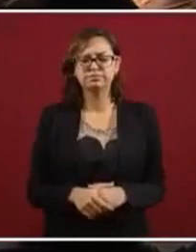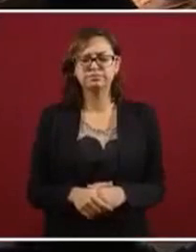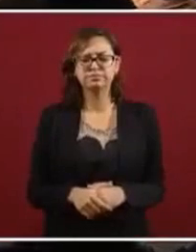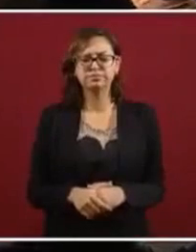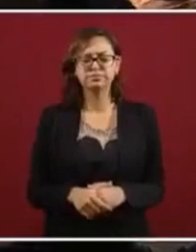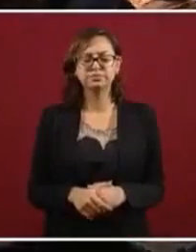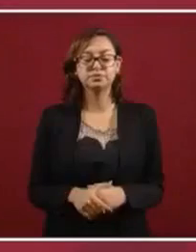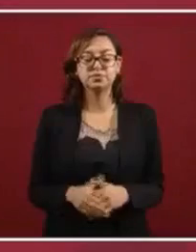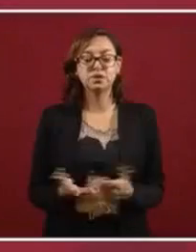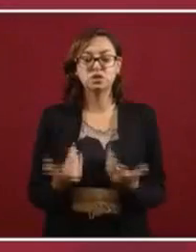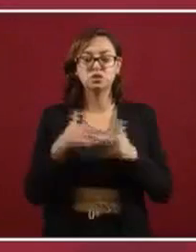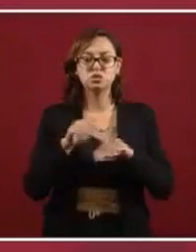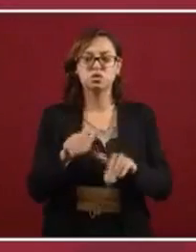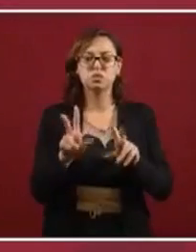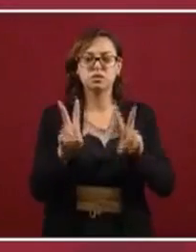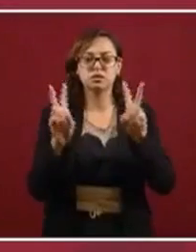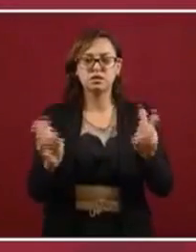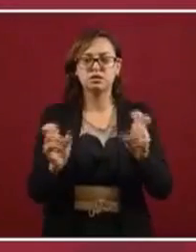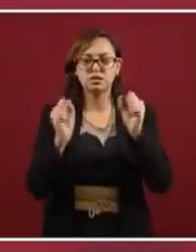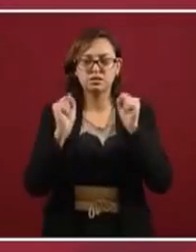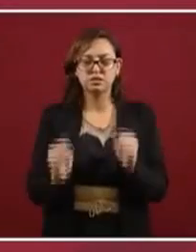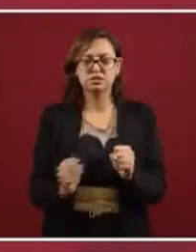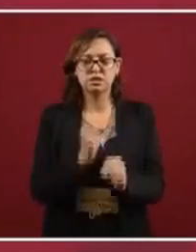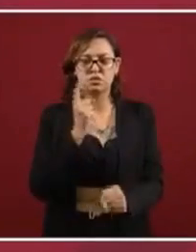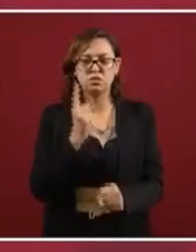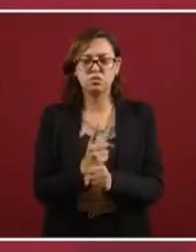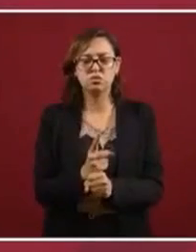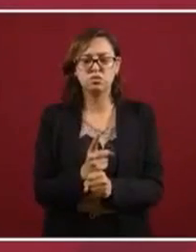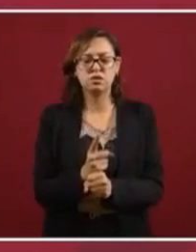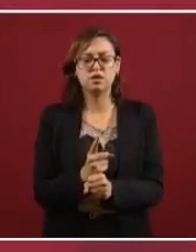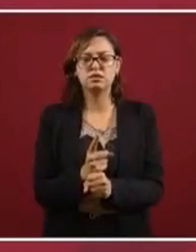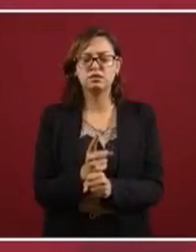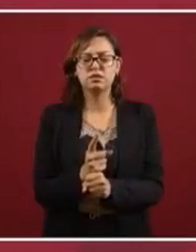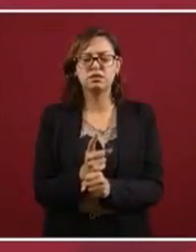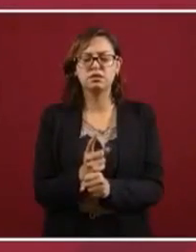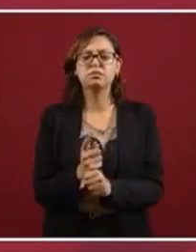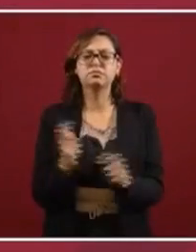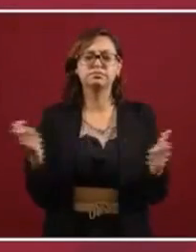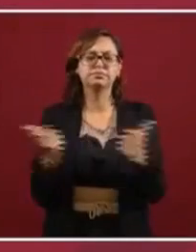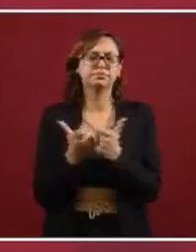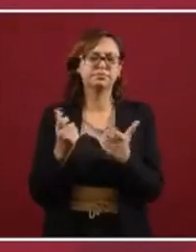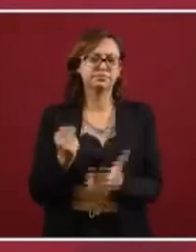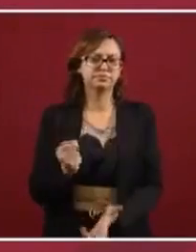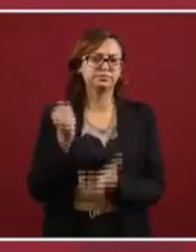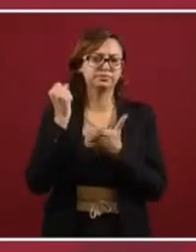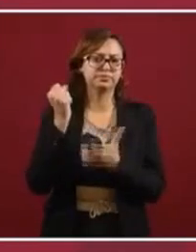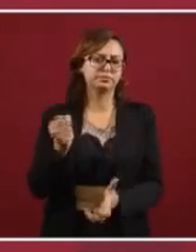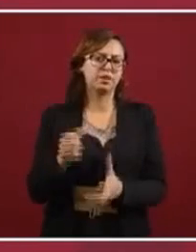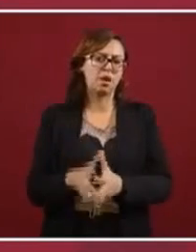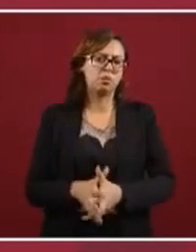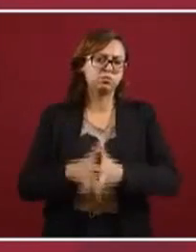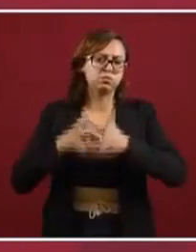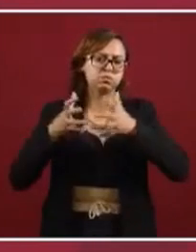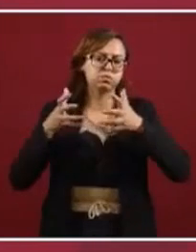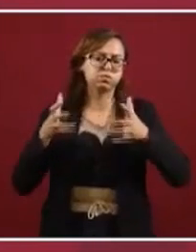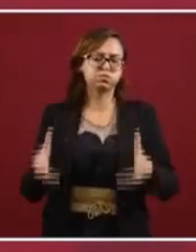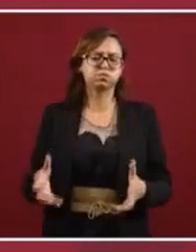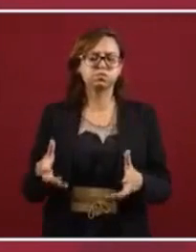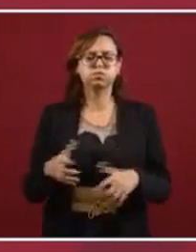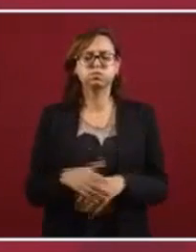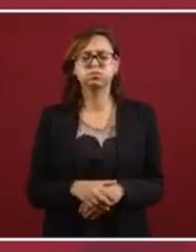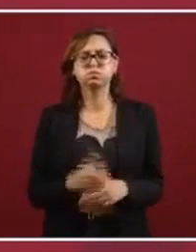en materia de seguridad aumenta el presupuesto para hacer